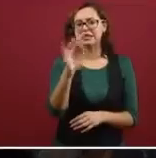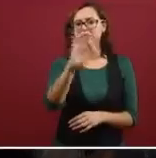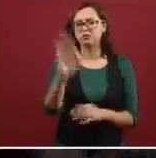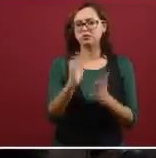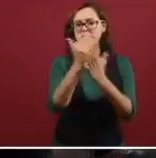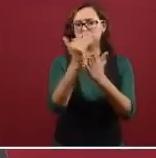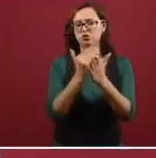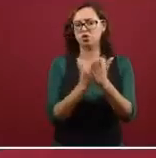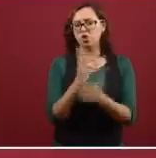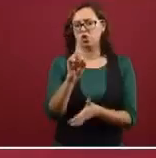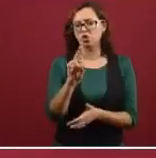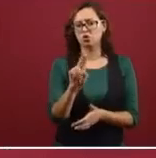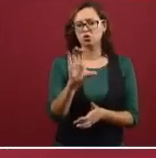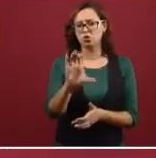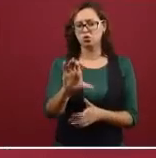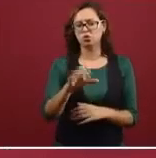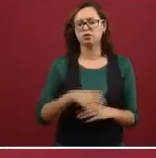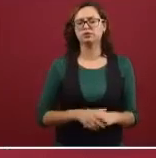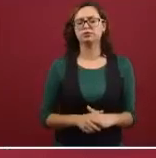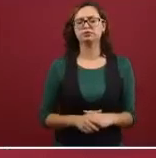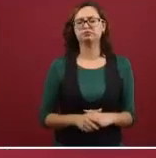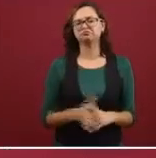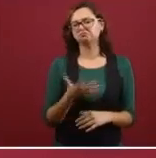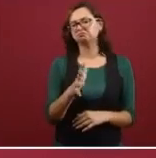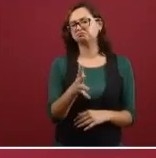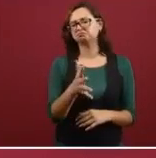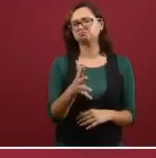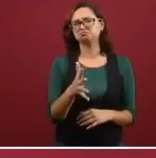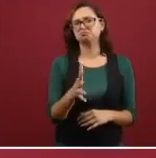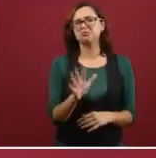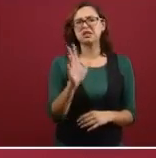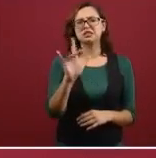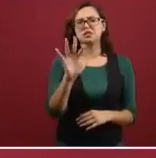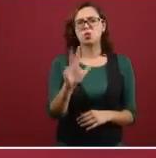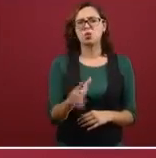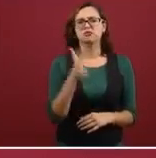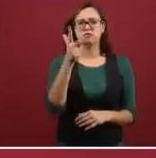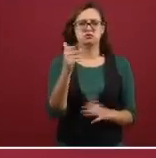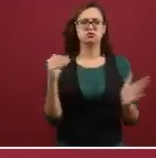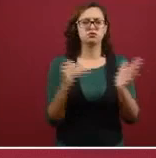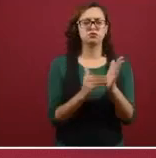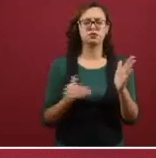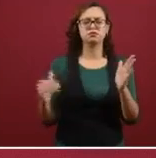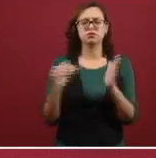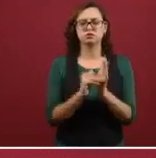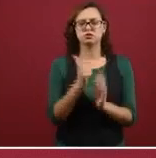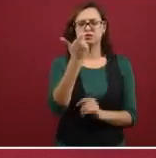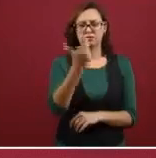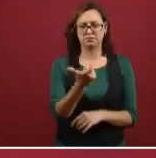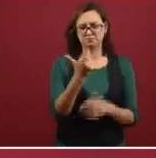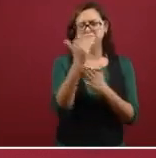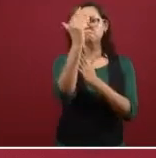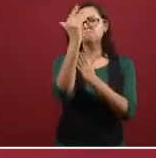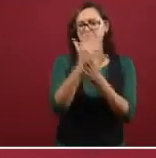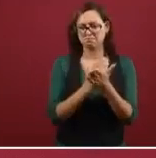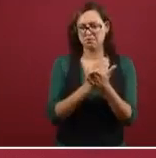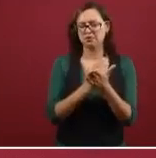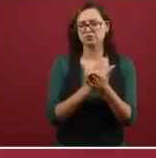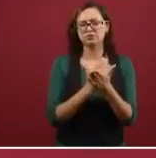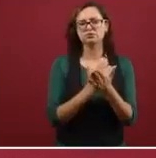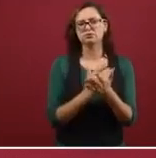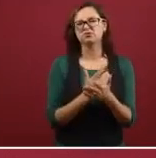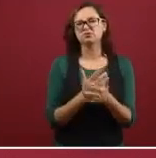DUC, se está estimando algo así como 58 mil millones de pesos. A eso equivale